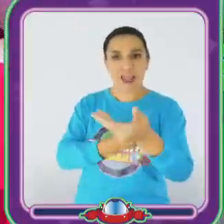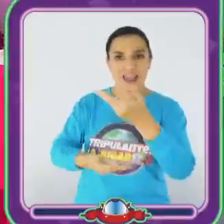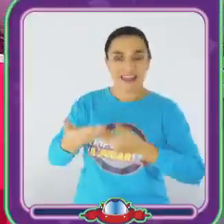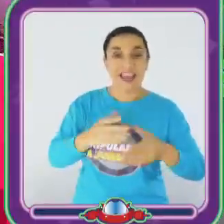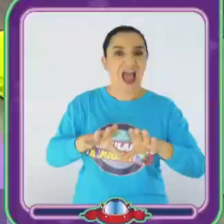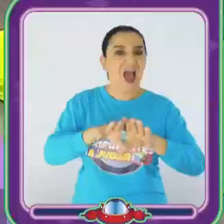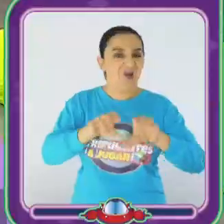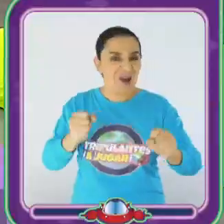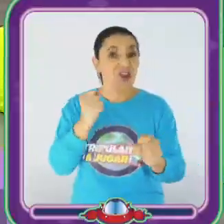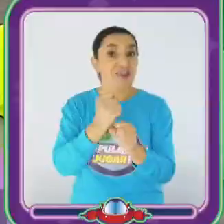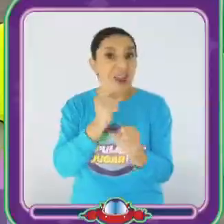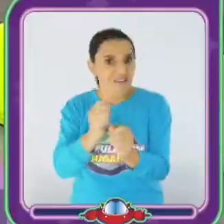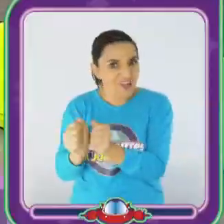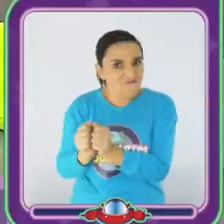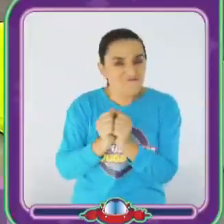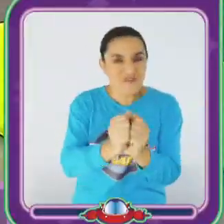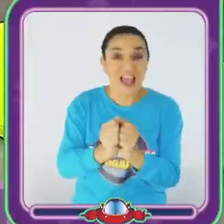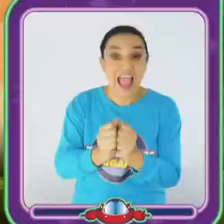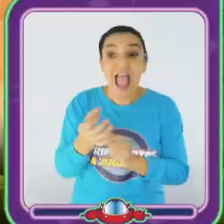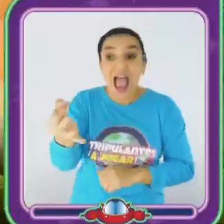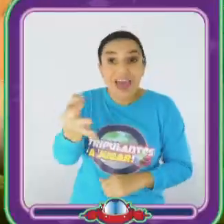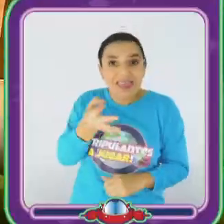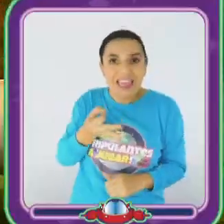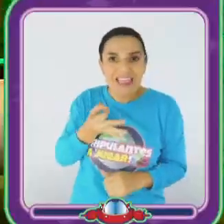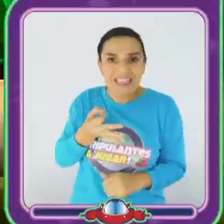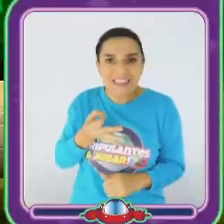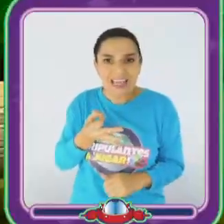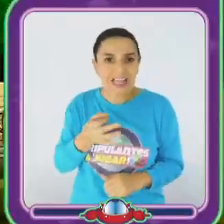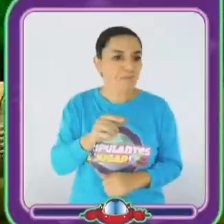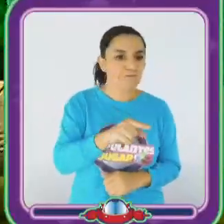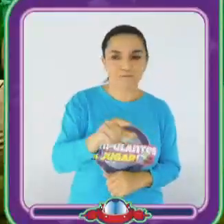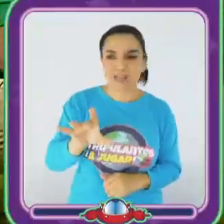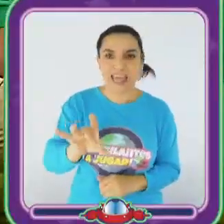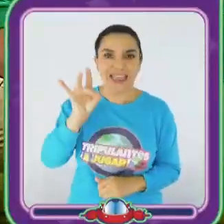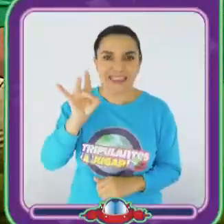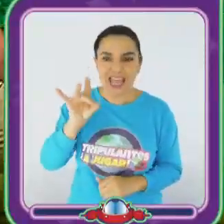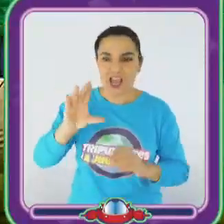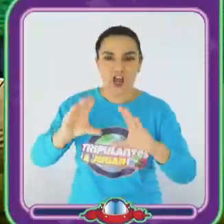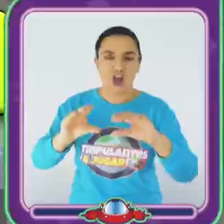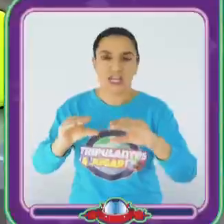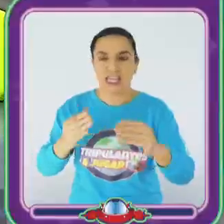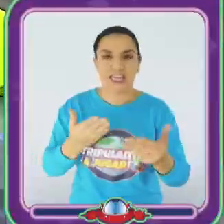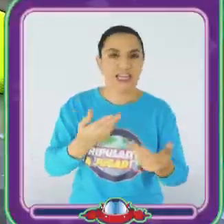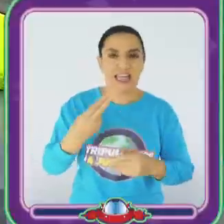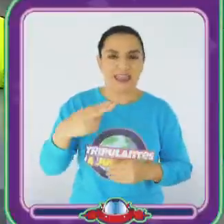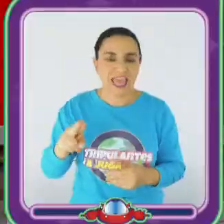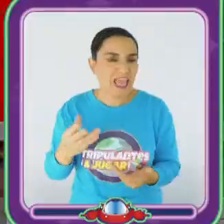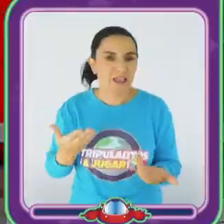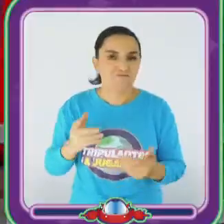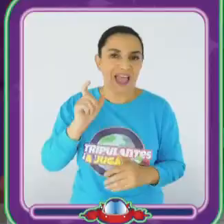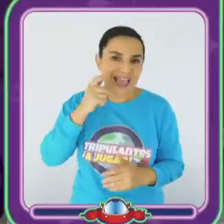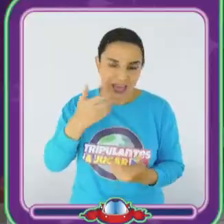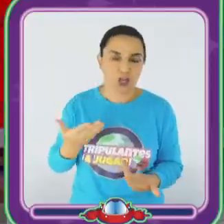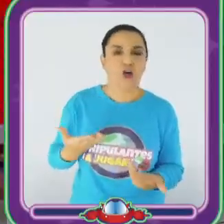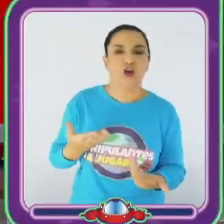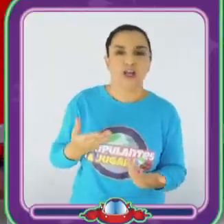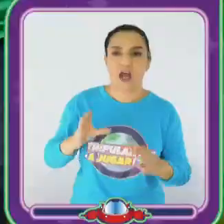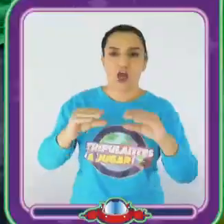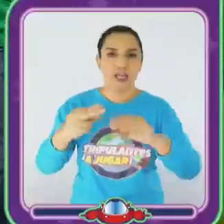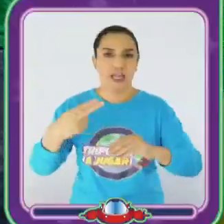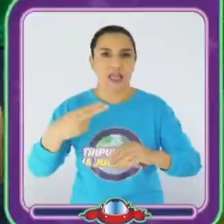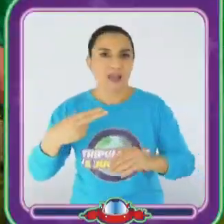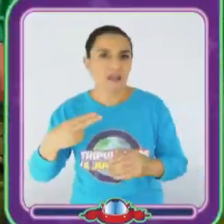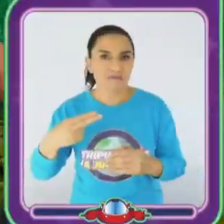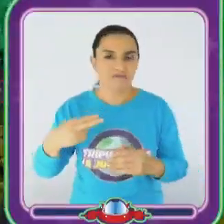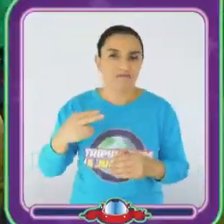Conversan. Se ponen de acuerdo, trabajan en equipo. Y me dicen... Vamos a dar vuelta el cojín por ejemplo, Gregorio, o